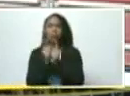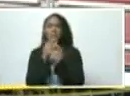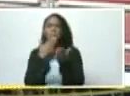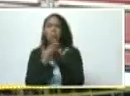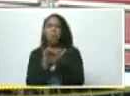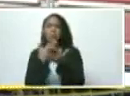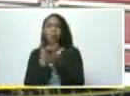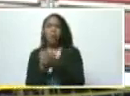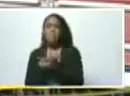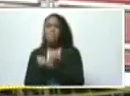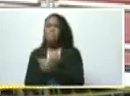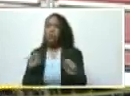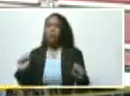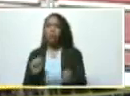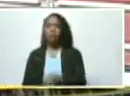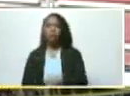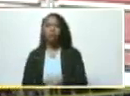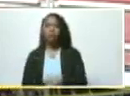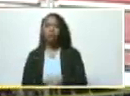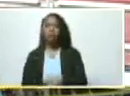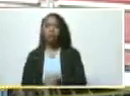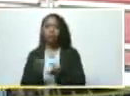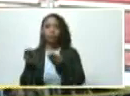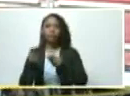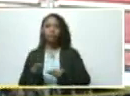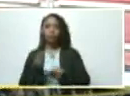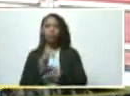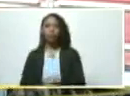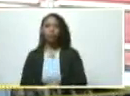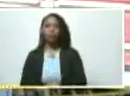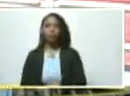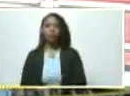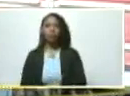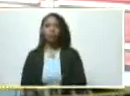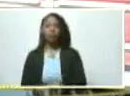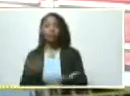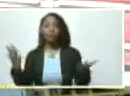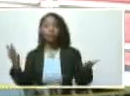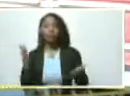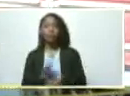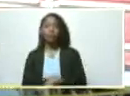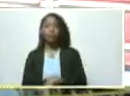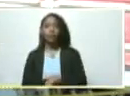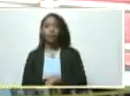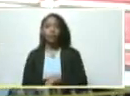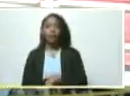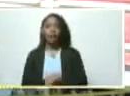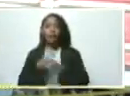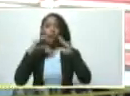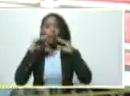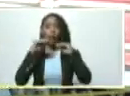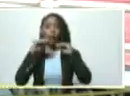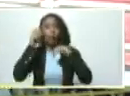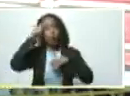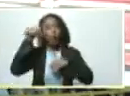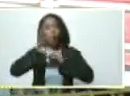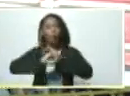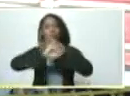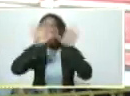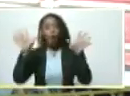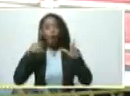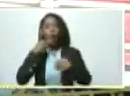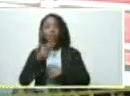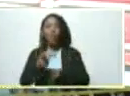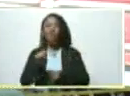pidiendo lo imposible de dar. ¿Ah? Le hablamos al pueblo, claro, le dijimos